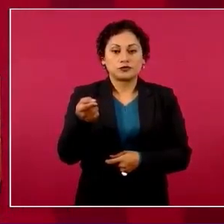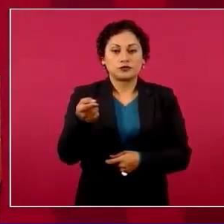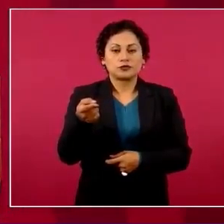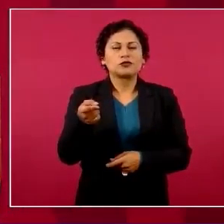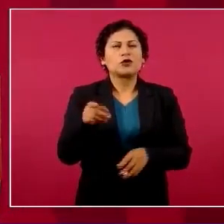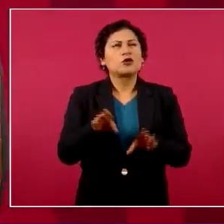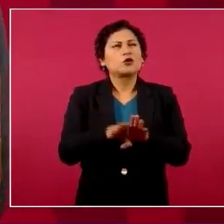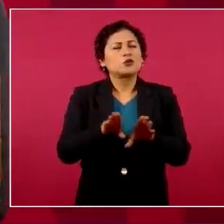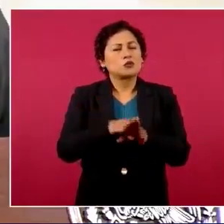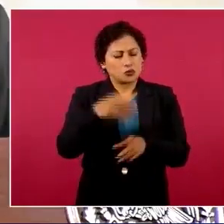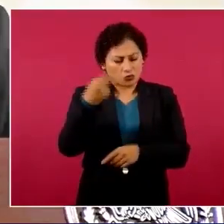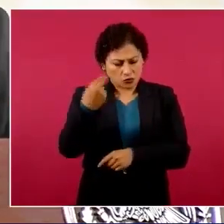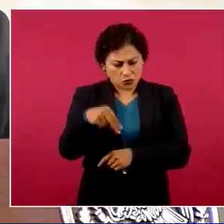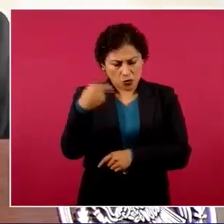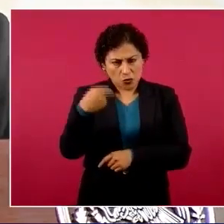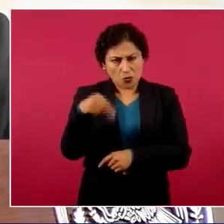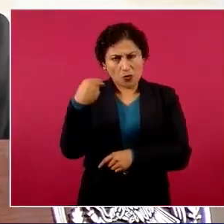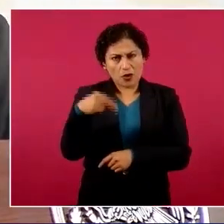¿cómo se llamaba el